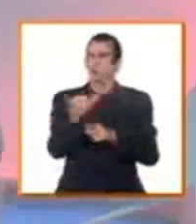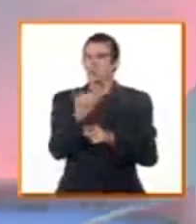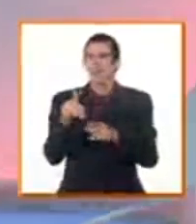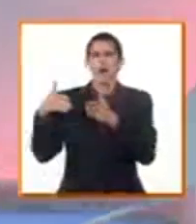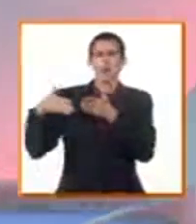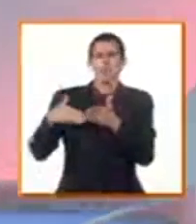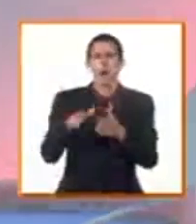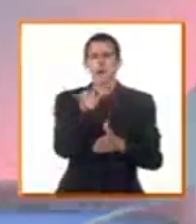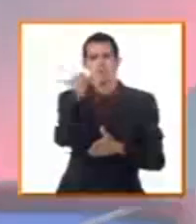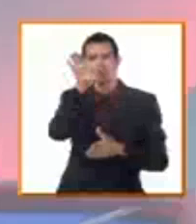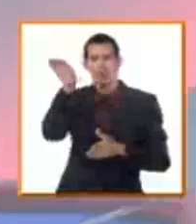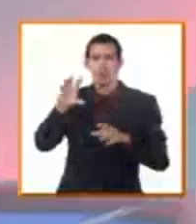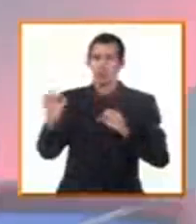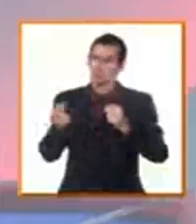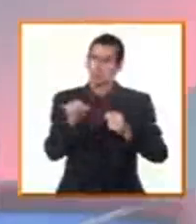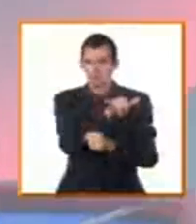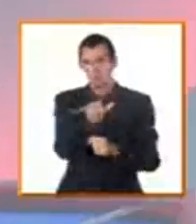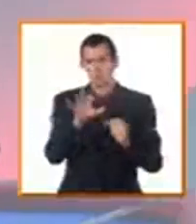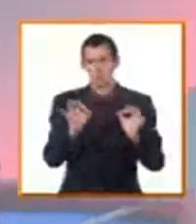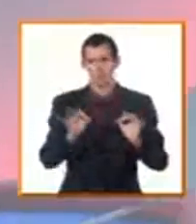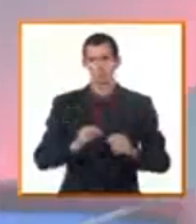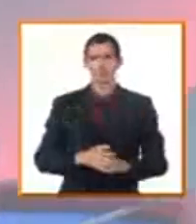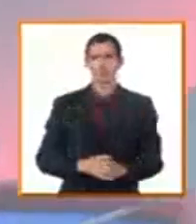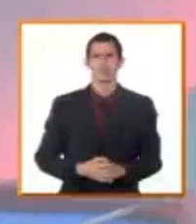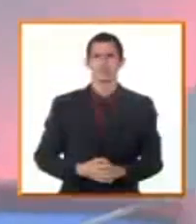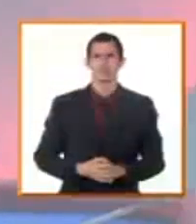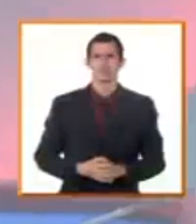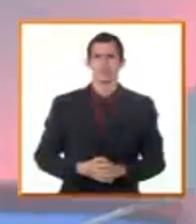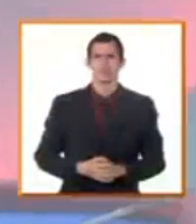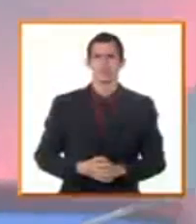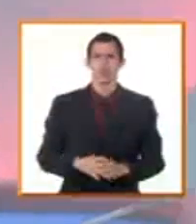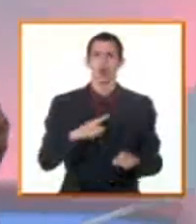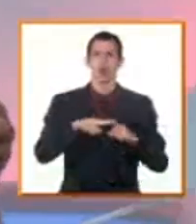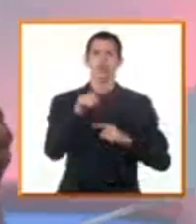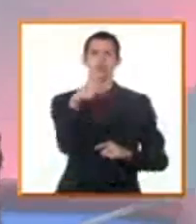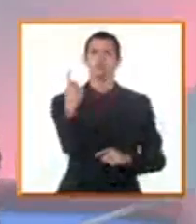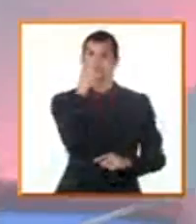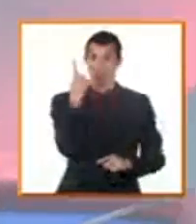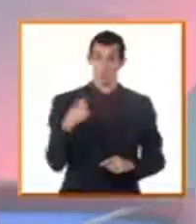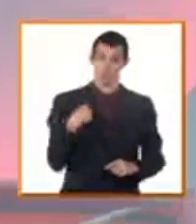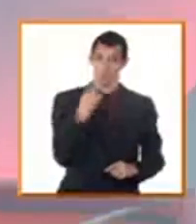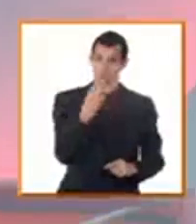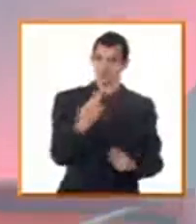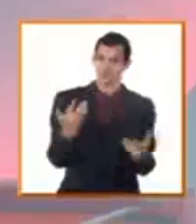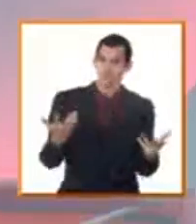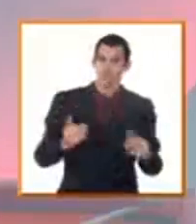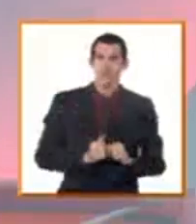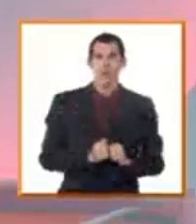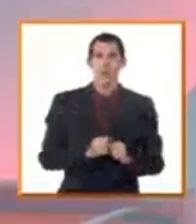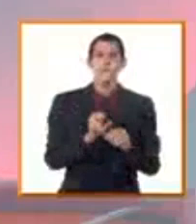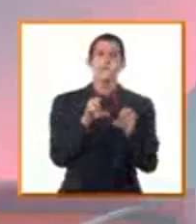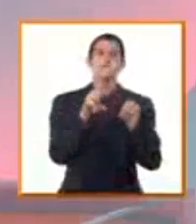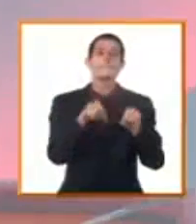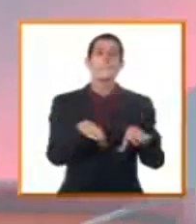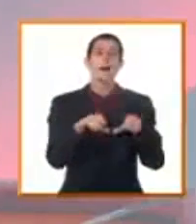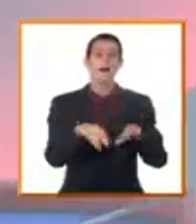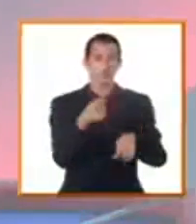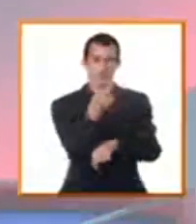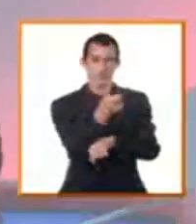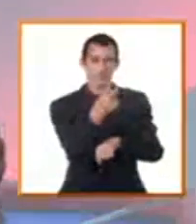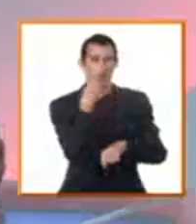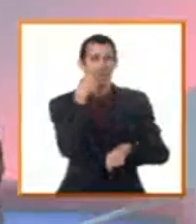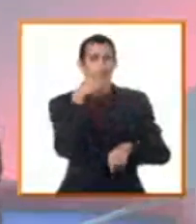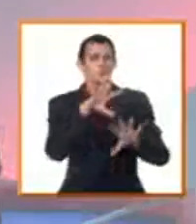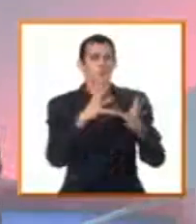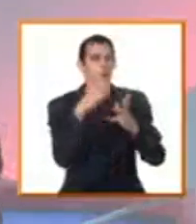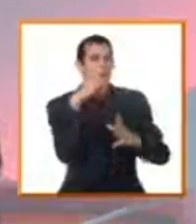manejando este tema. Hay otro elemento que tiene que ver con los perros, Randy, la técnica canina nuestra, 41 aniversario el 8 de julio, por